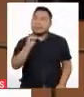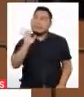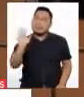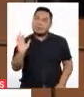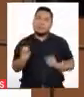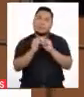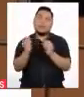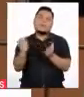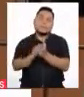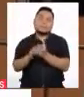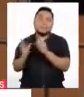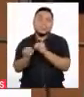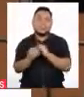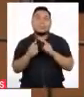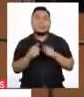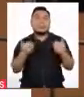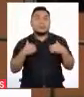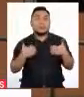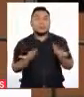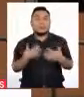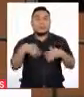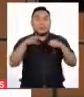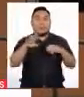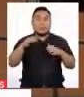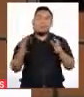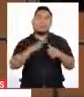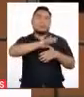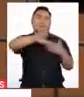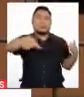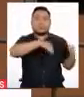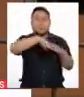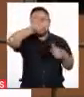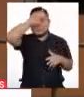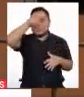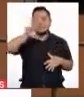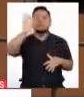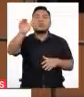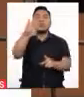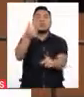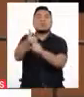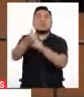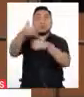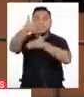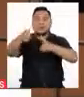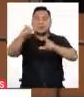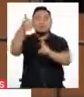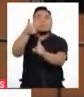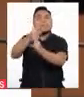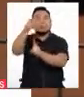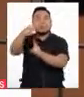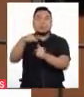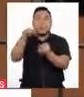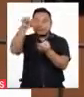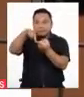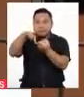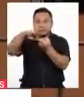requerir un trabajo adicional. Pero vamos a tener una red de laboratorios en todo el país para que puedan hacer la evaluación de